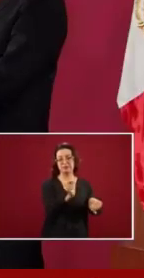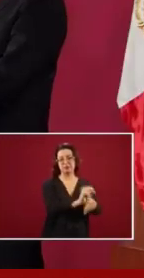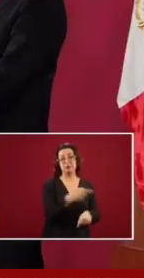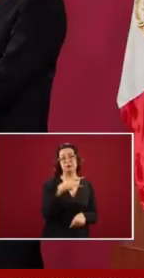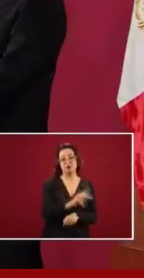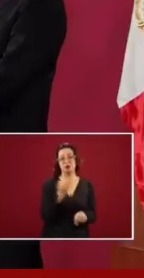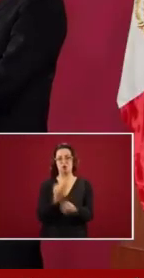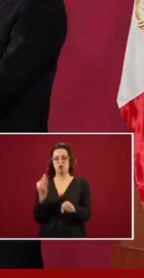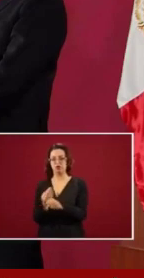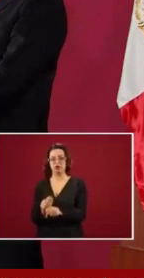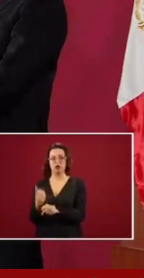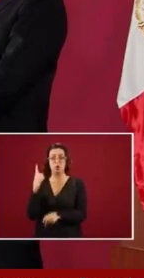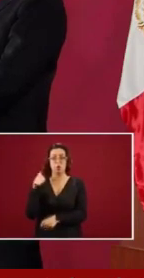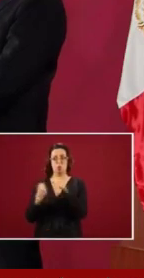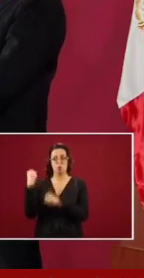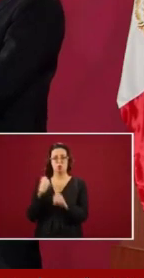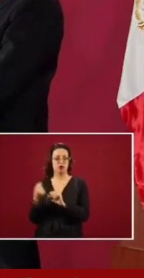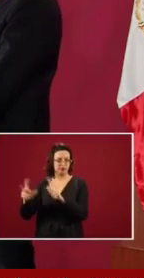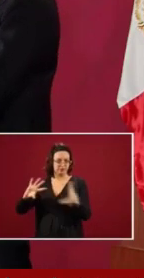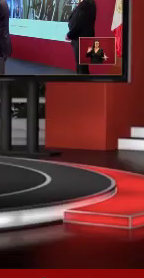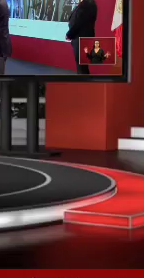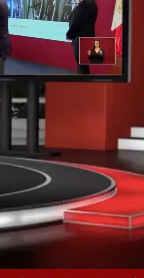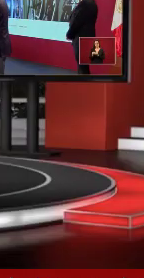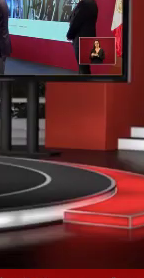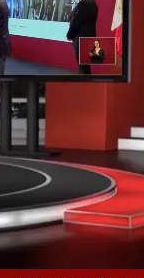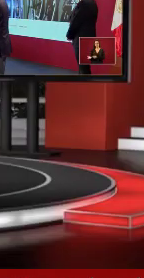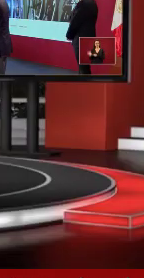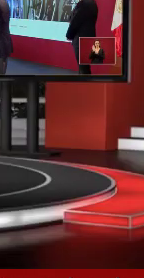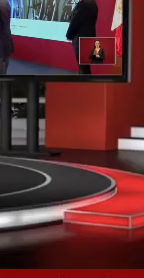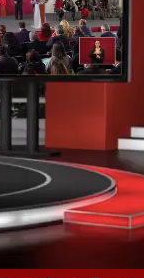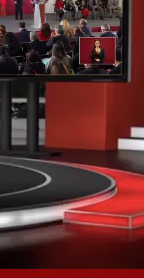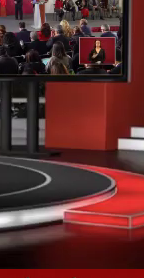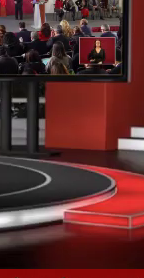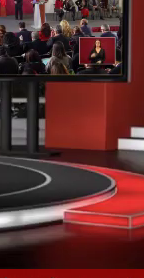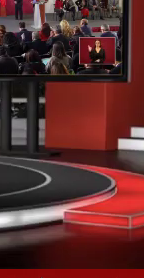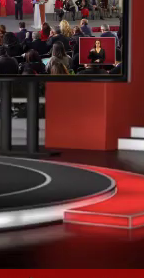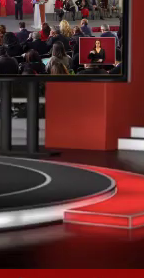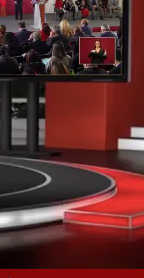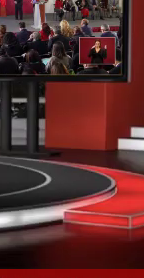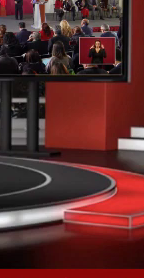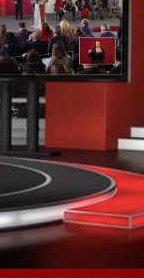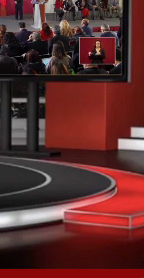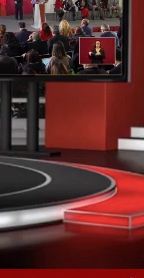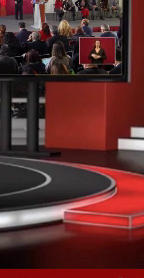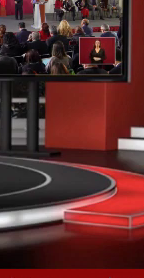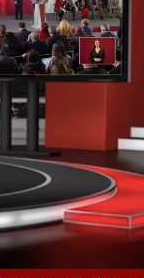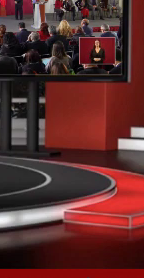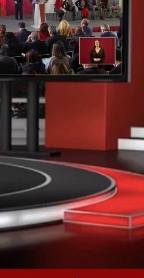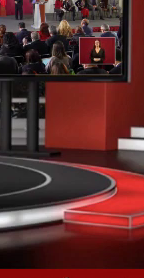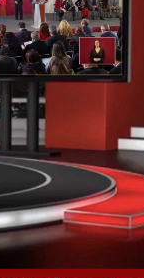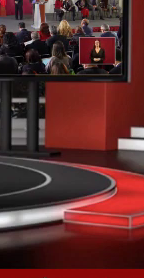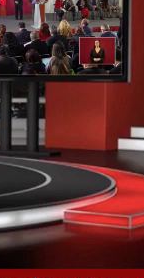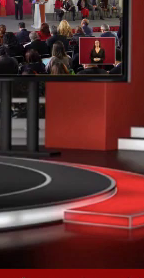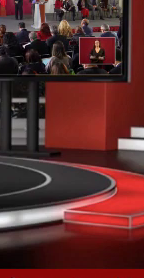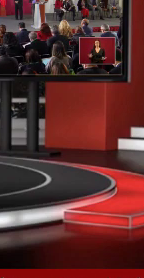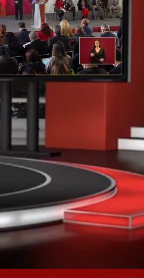los promedios de pemex tomando en cuenta los puntos de distribución excepto una en la frontera el promedio del precio de la gasolina